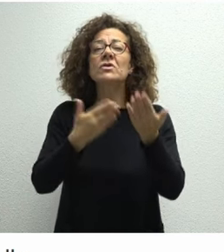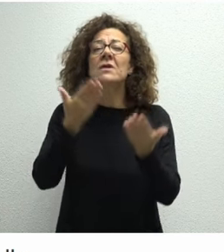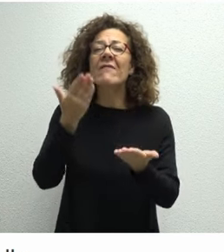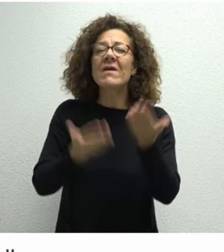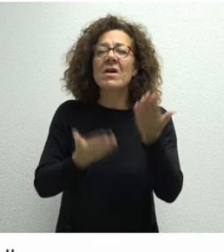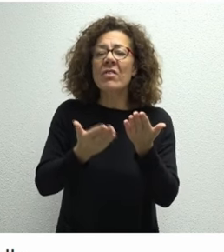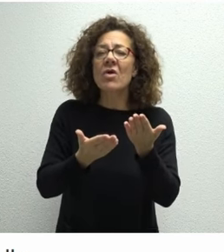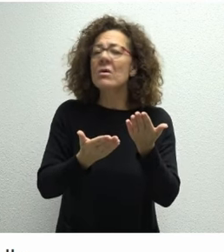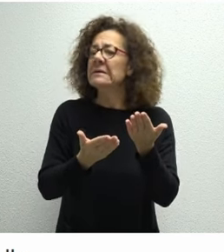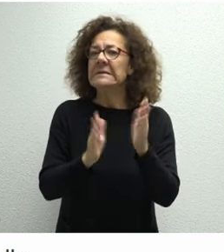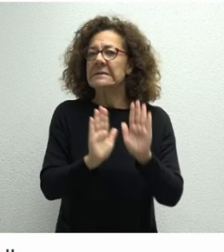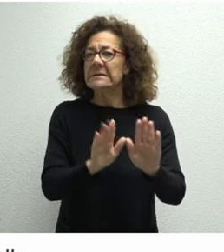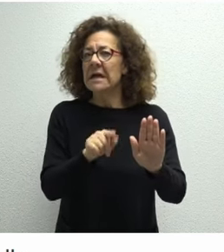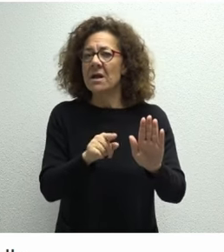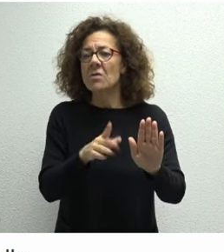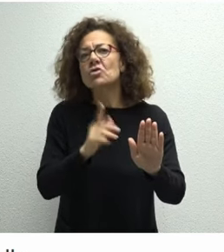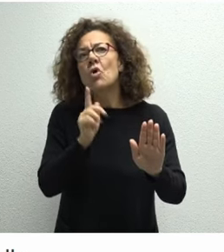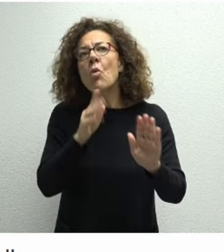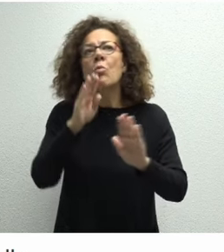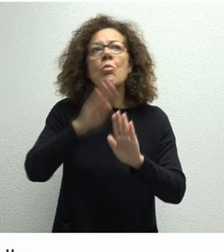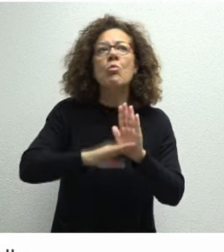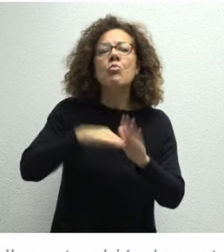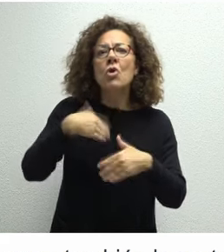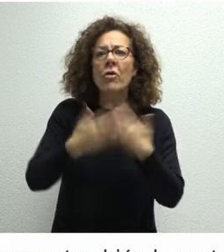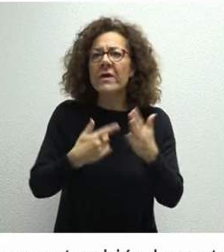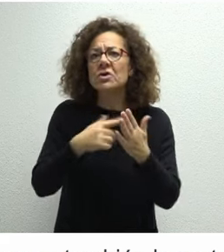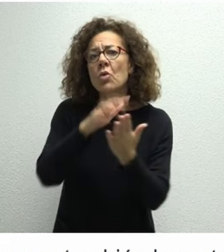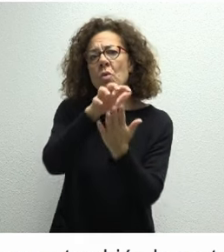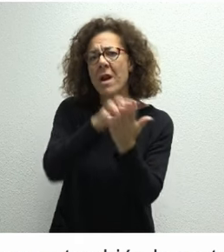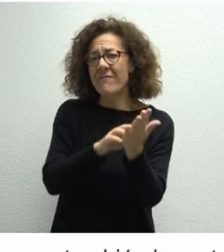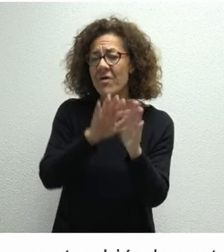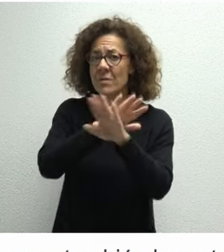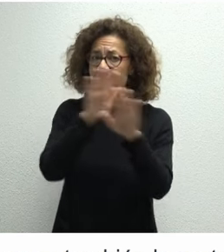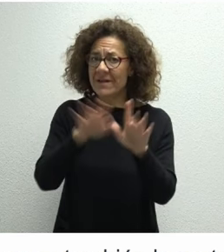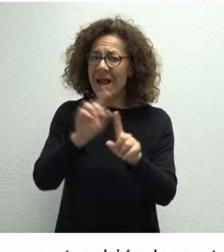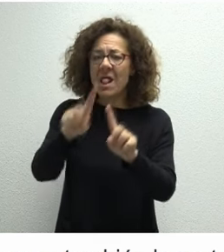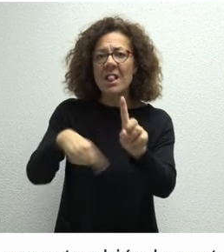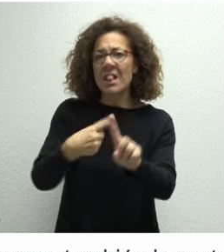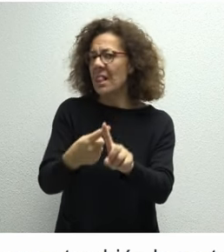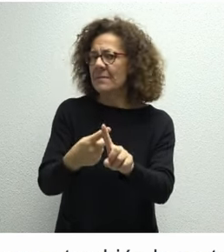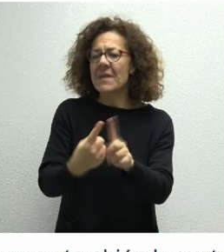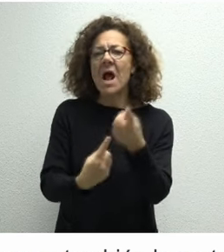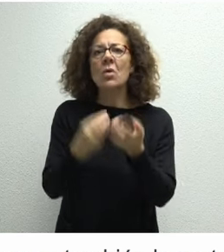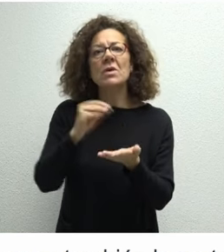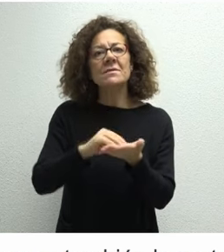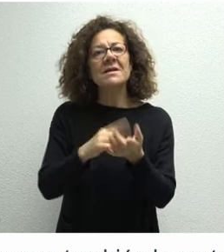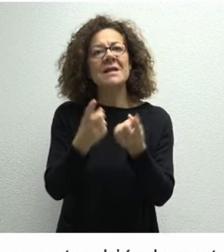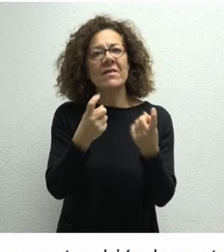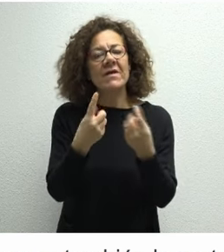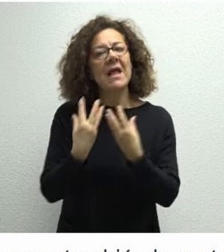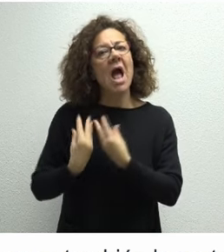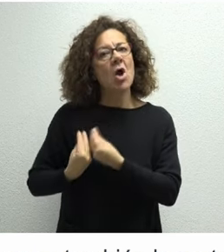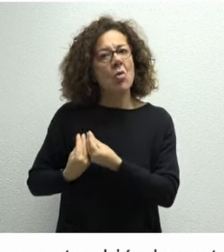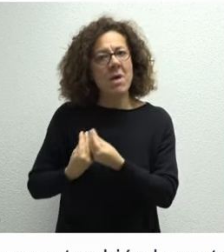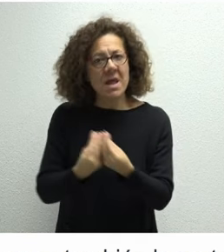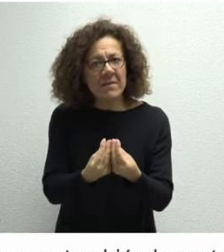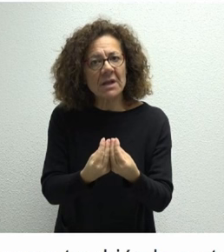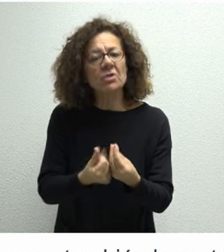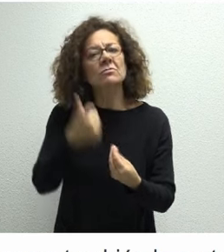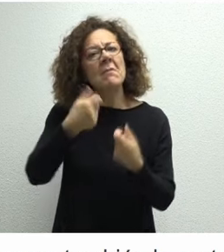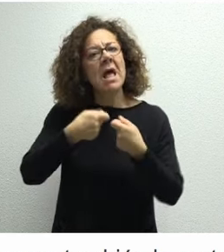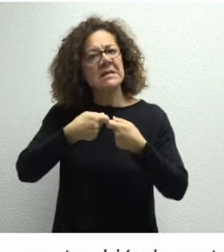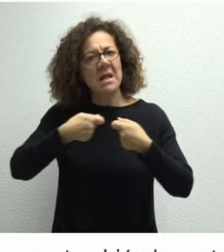No quedan ahí en meros procesos con un con un informe final y una devolución a veces requieren acompañamientos mucho más